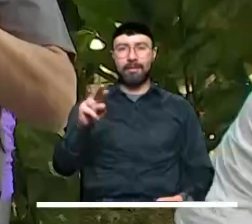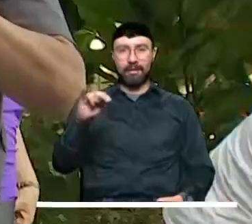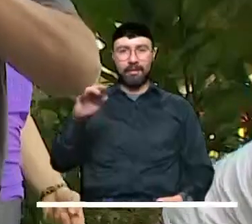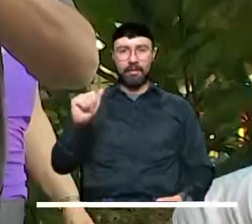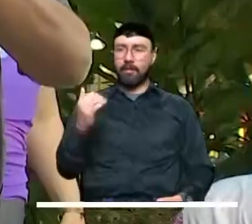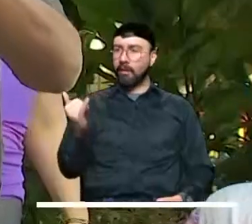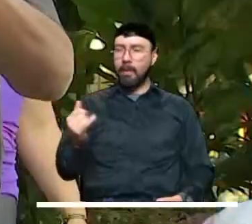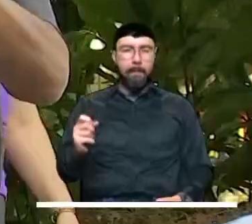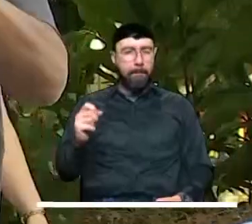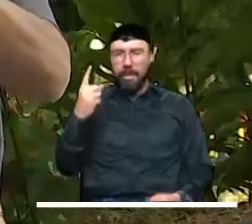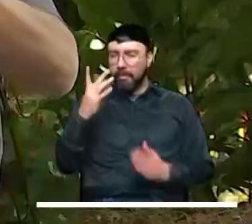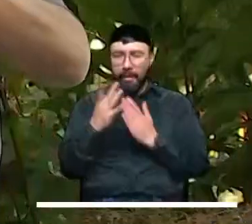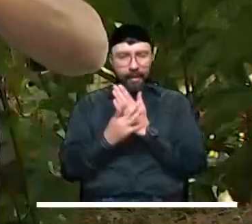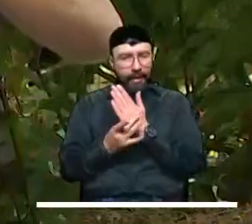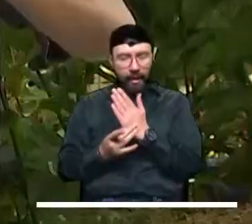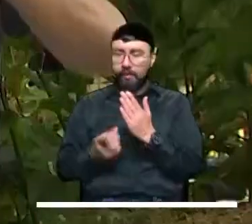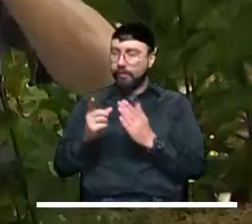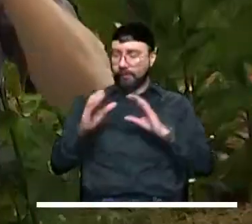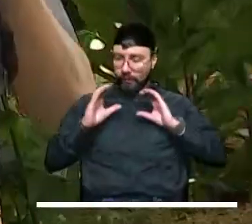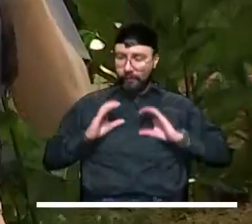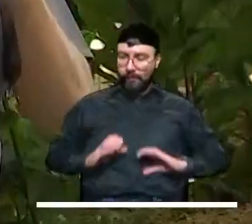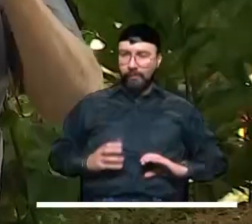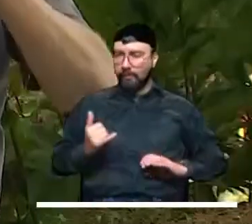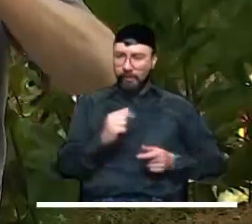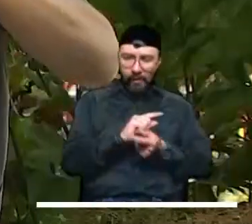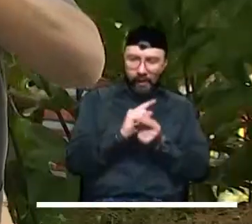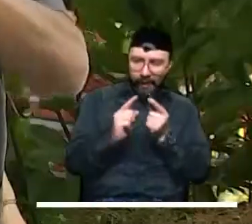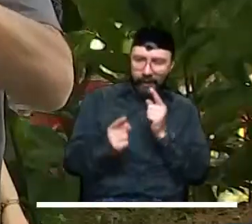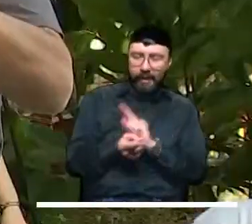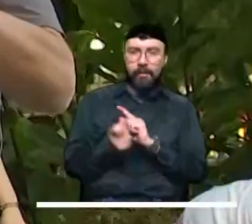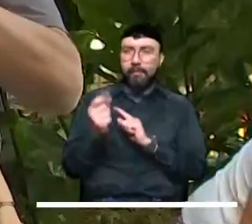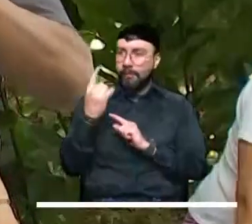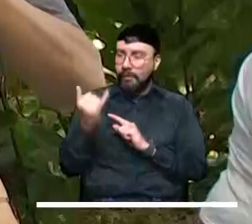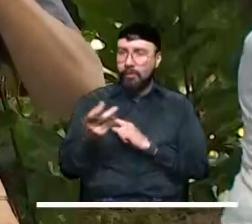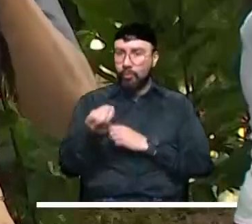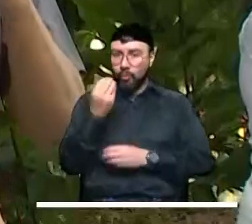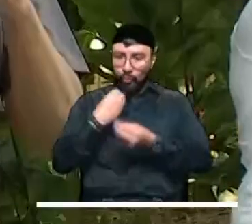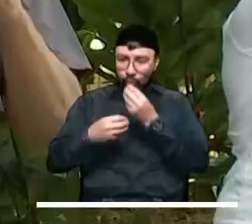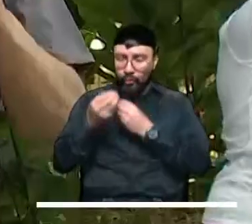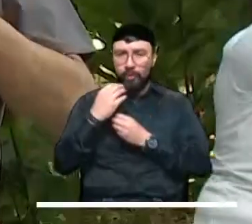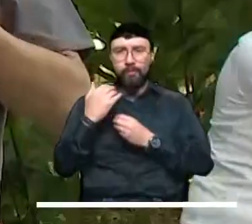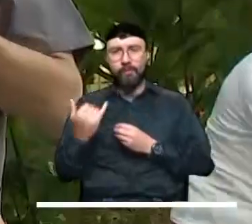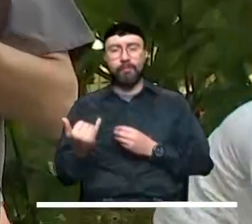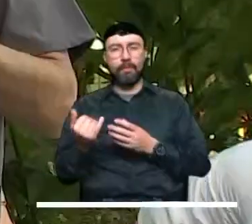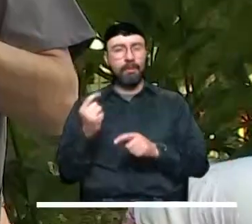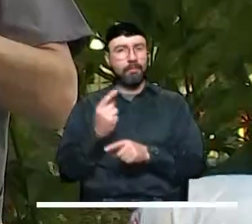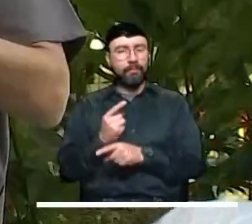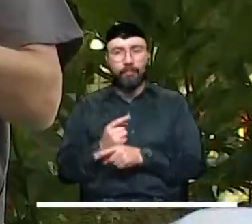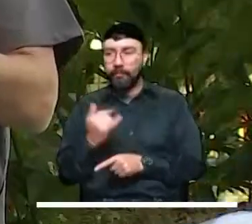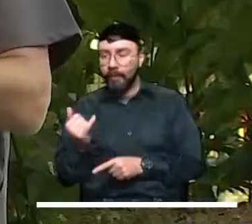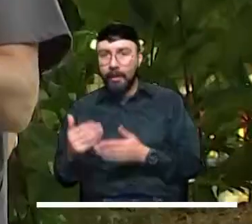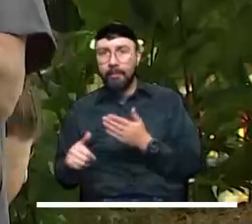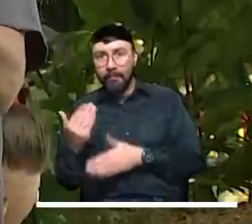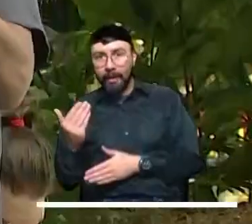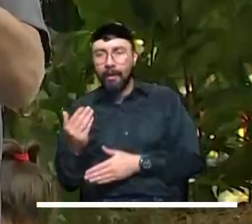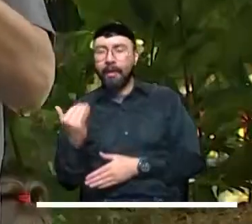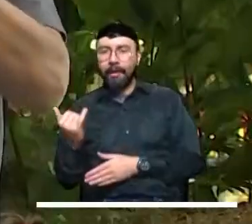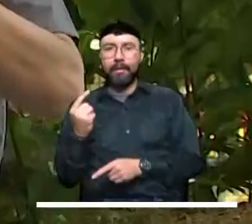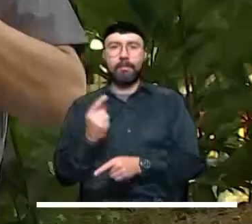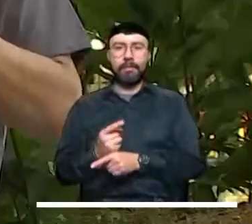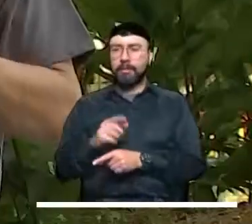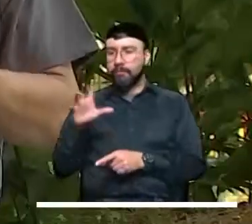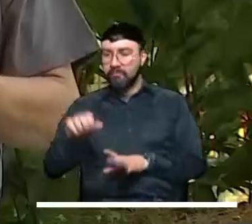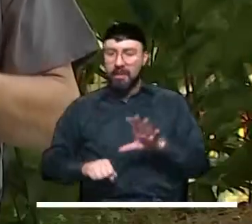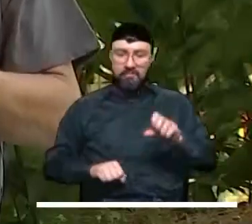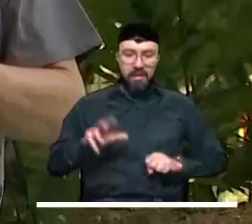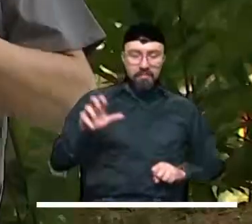el cuerpo en los estados de cambio, cuando se hacen dietas, cuando se hacen ayunos, empieza, por así decirlo, a echar mano de